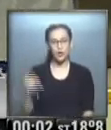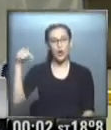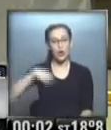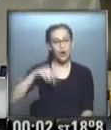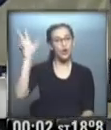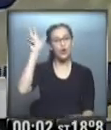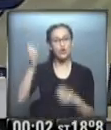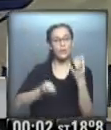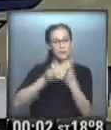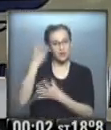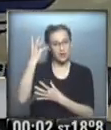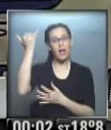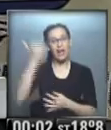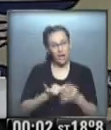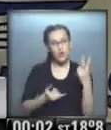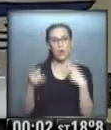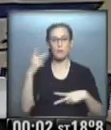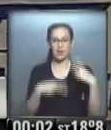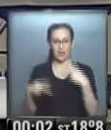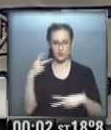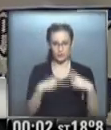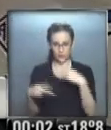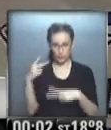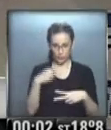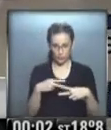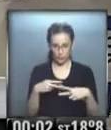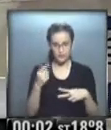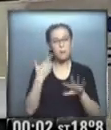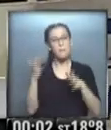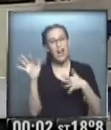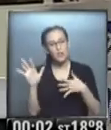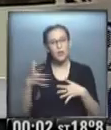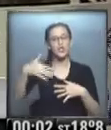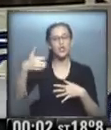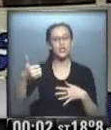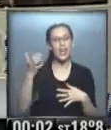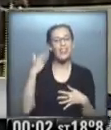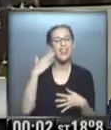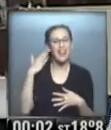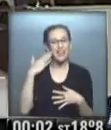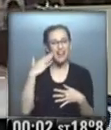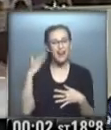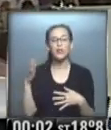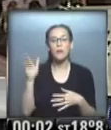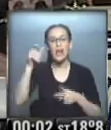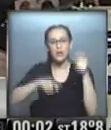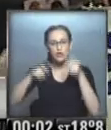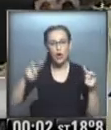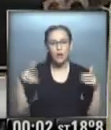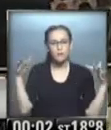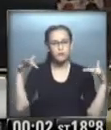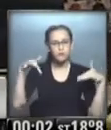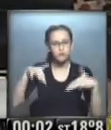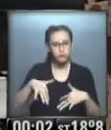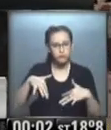la mañana está prevista la operación. Alrededor de las 18 horas empezaron a circular por este